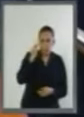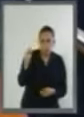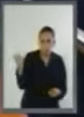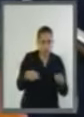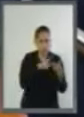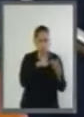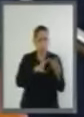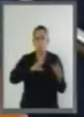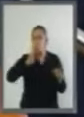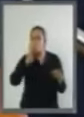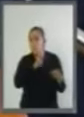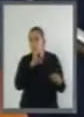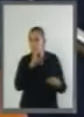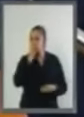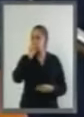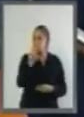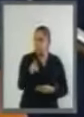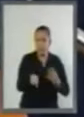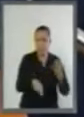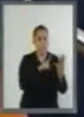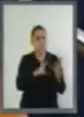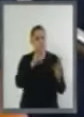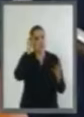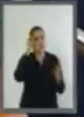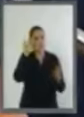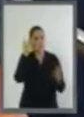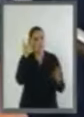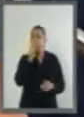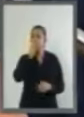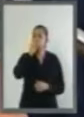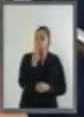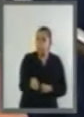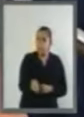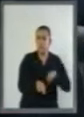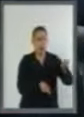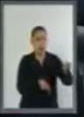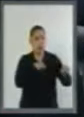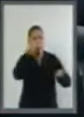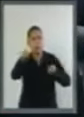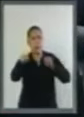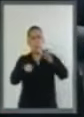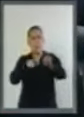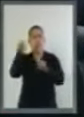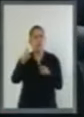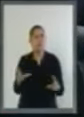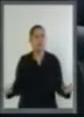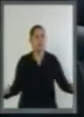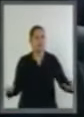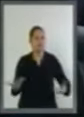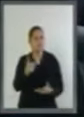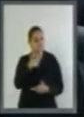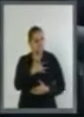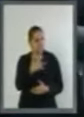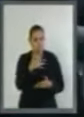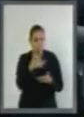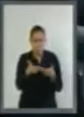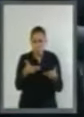está generando problemas con China. Creo que en este momento nosotros debemos trazar una